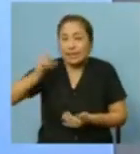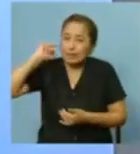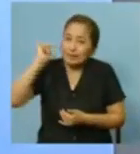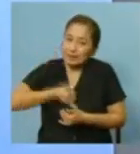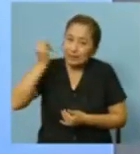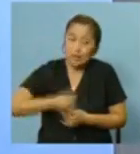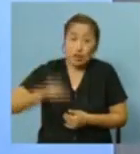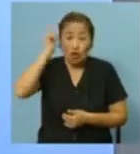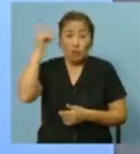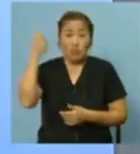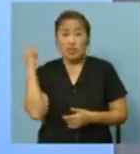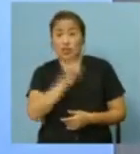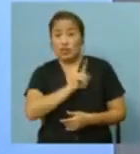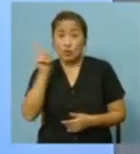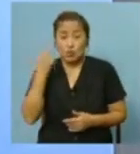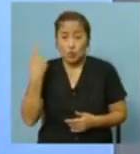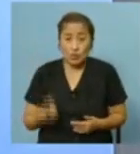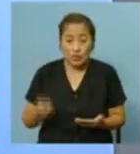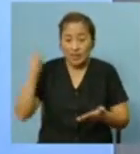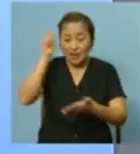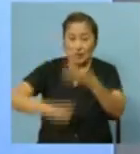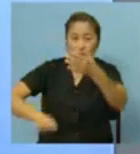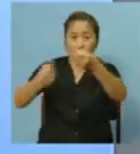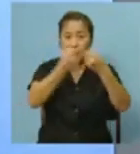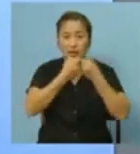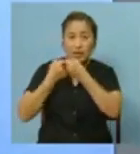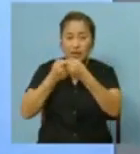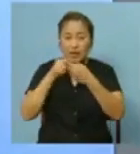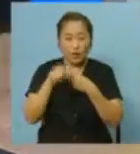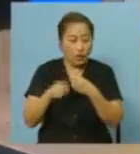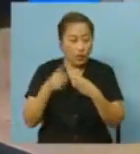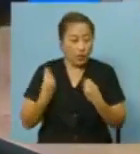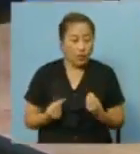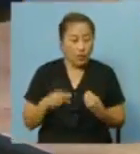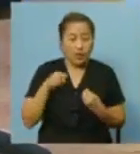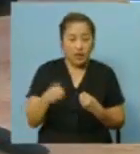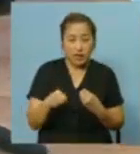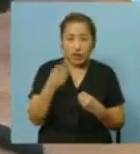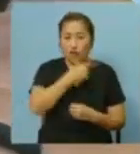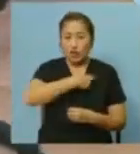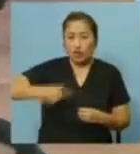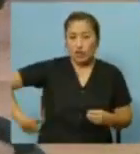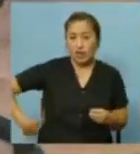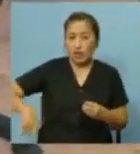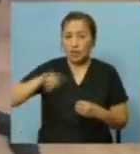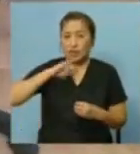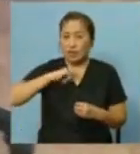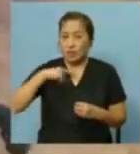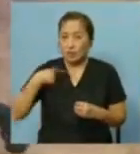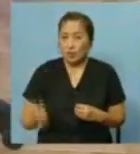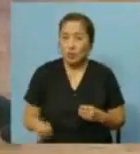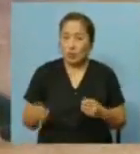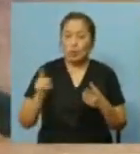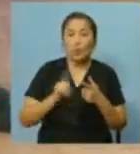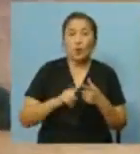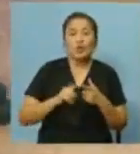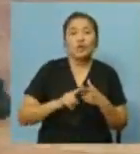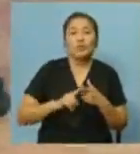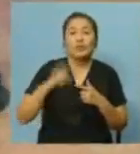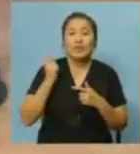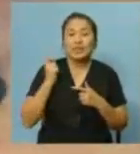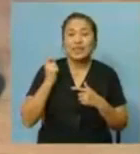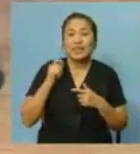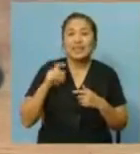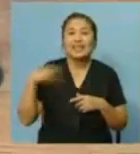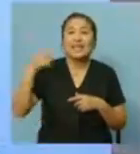eso creo que la firma de este convenio entre el gobernador de la provincia y la